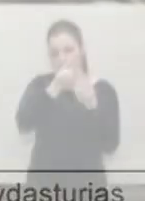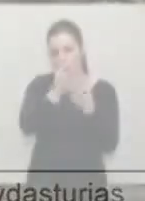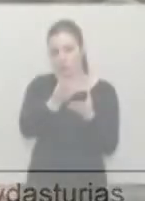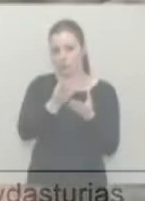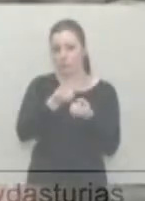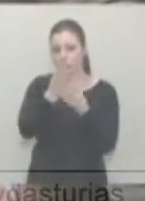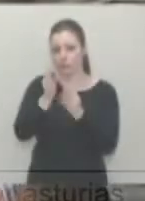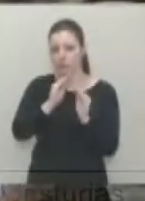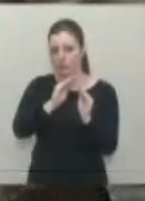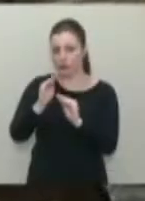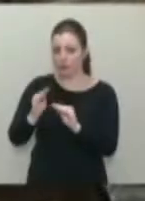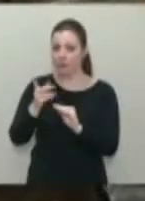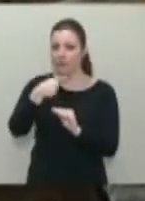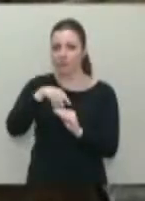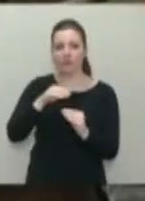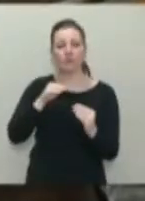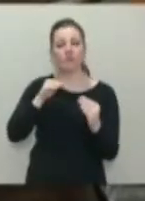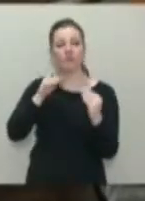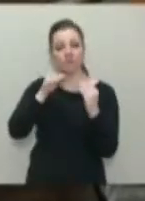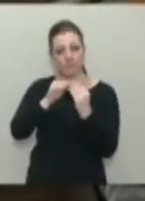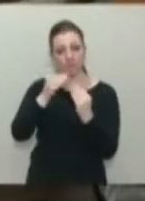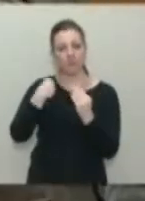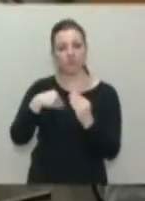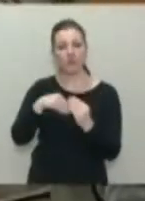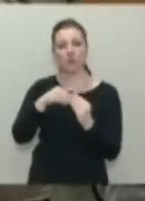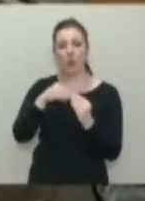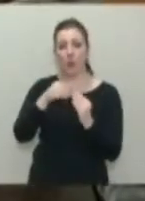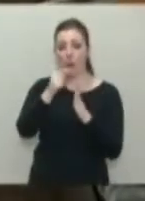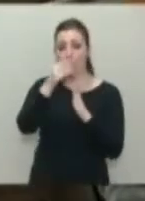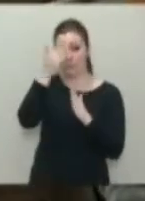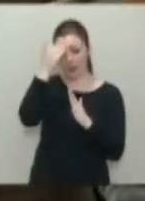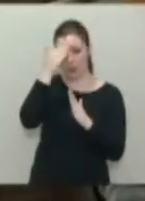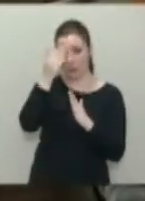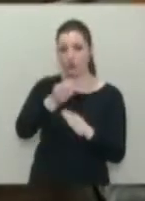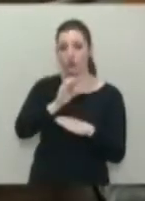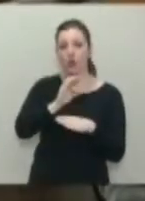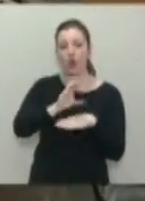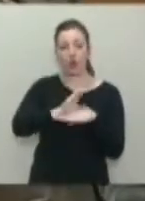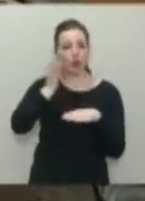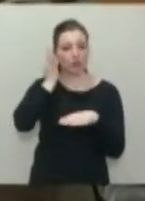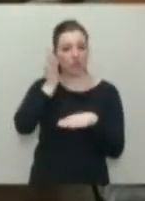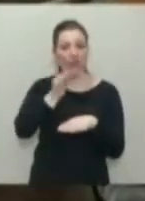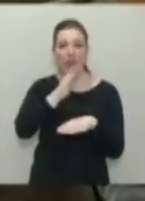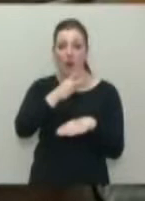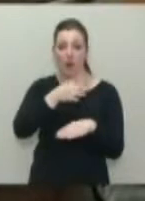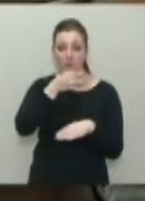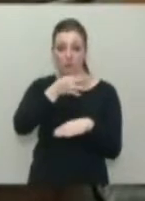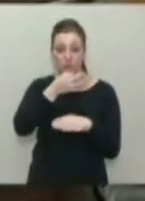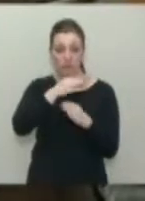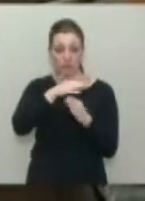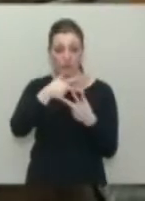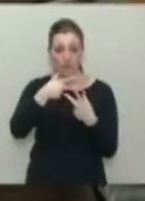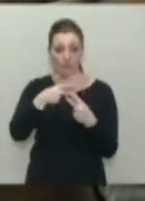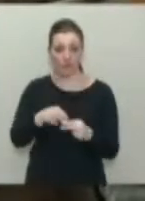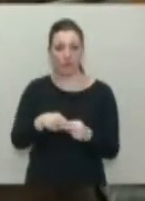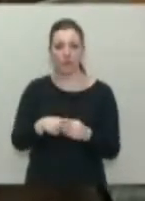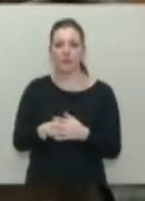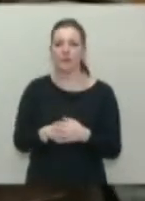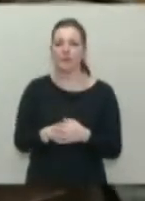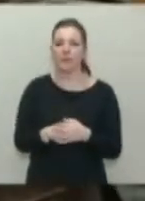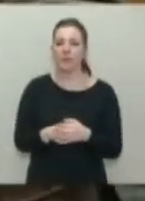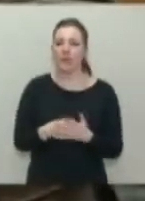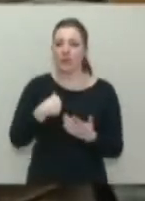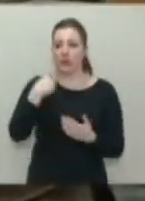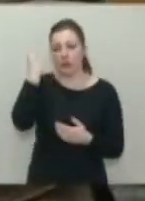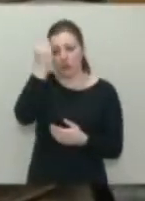Nosotros compartimos la mayoría de los principios que ha señalado la consejera ahora en la finalización de su intervención. El problema es que creo